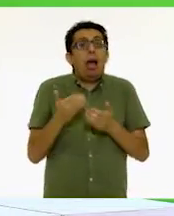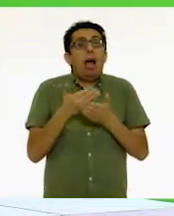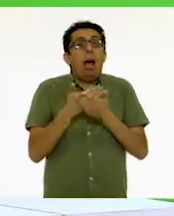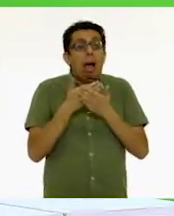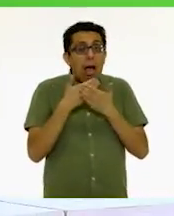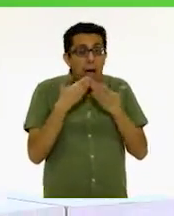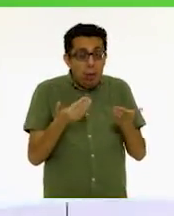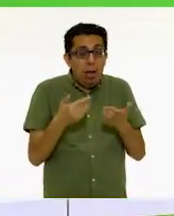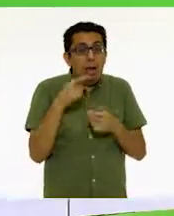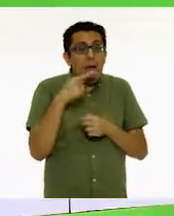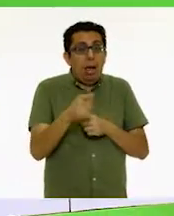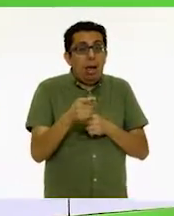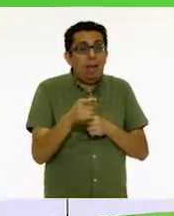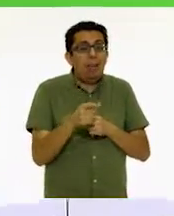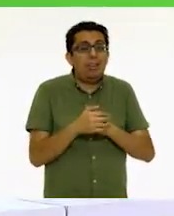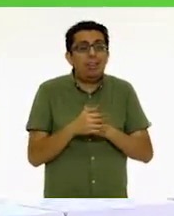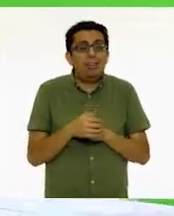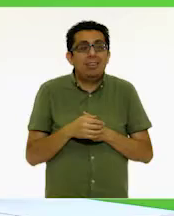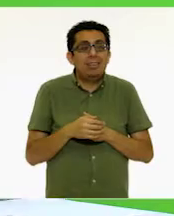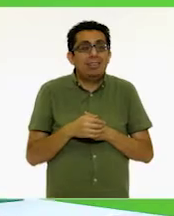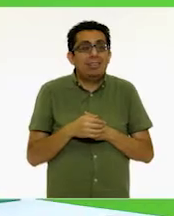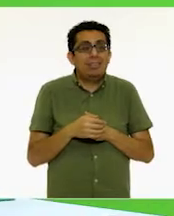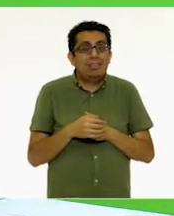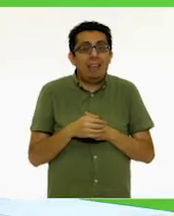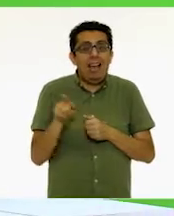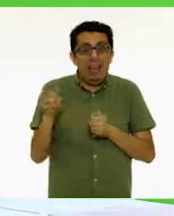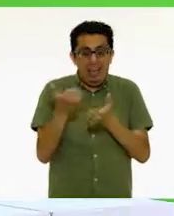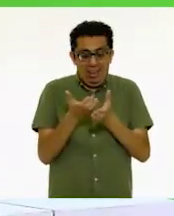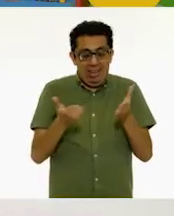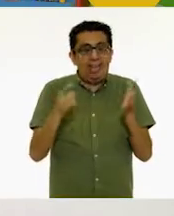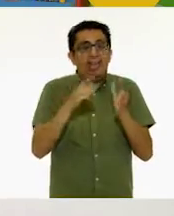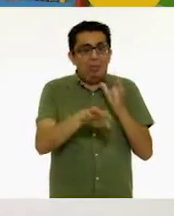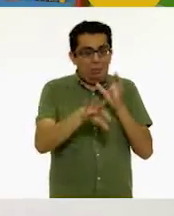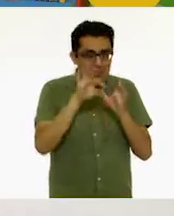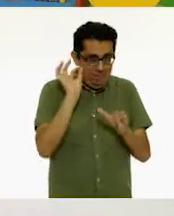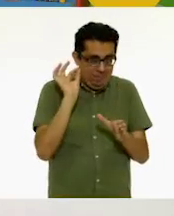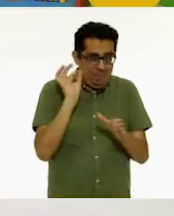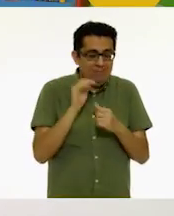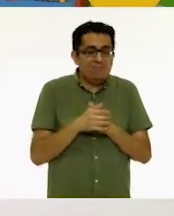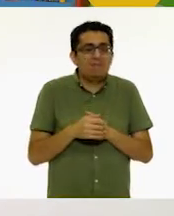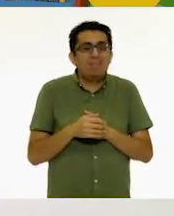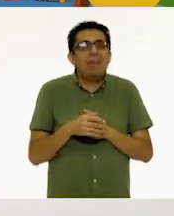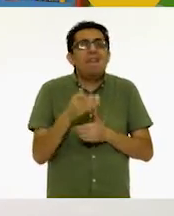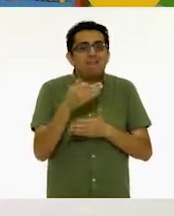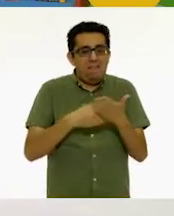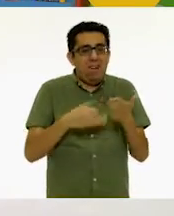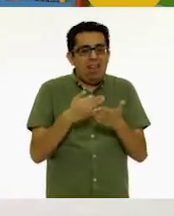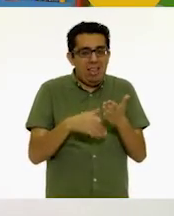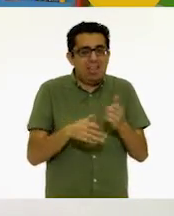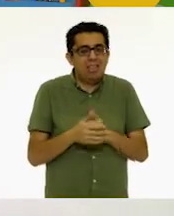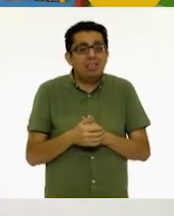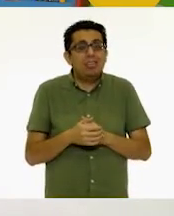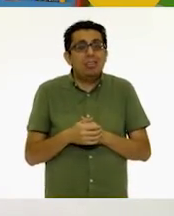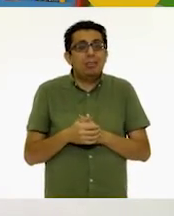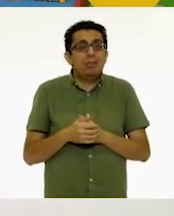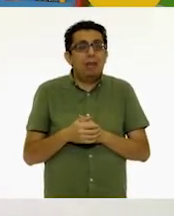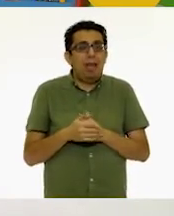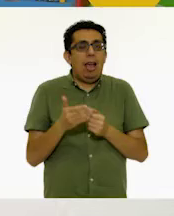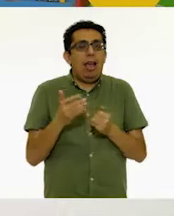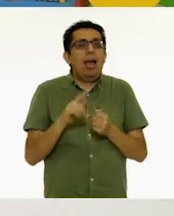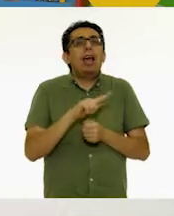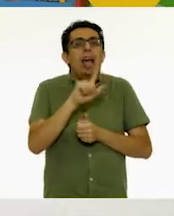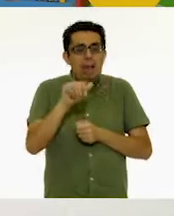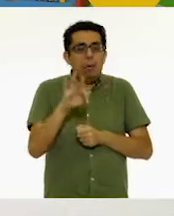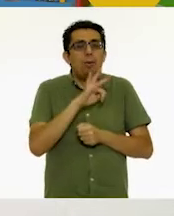tomas de este recipiente? ¡Sí! Y así ya vamos a tener los